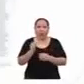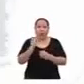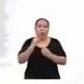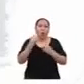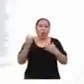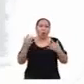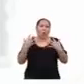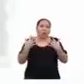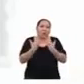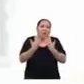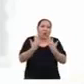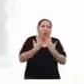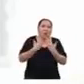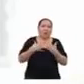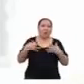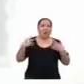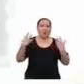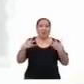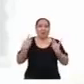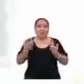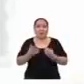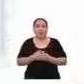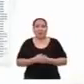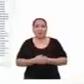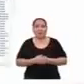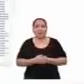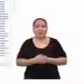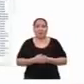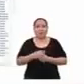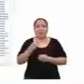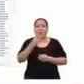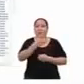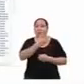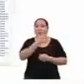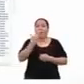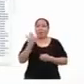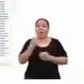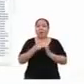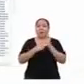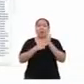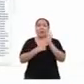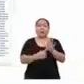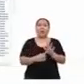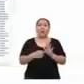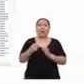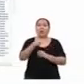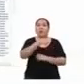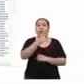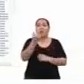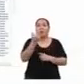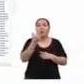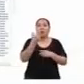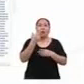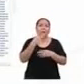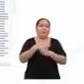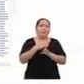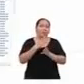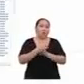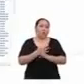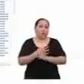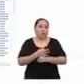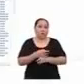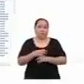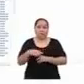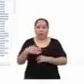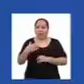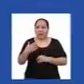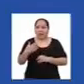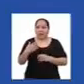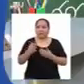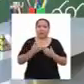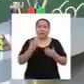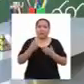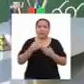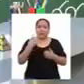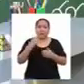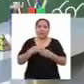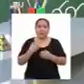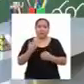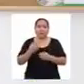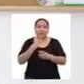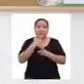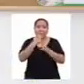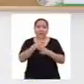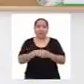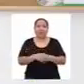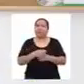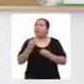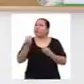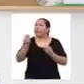miedo, alegría. Es mejor presentarlo de otra manera, para que sea más fácil sacar las conclusiones.